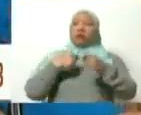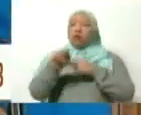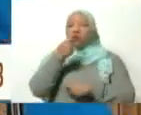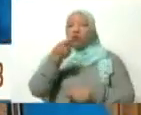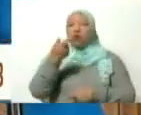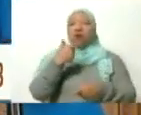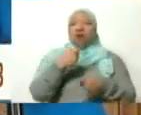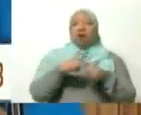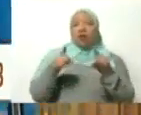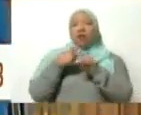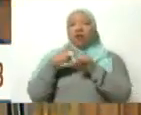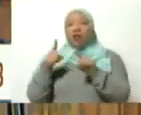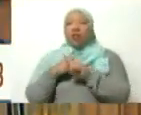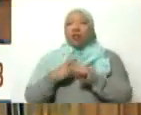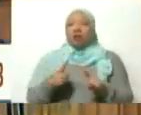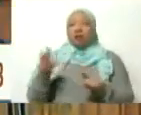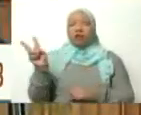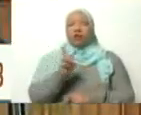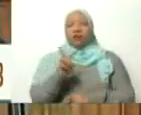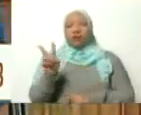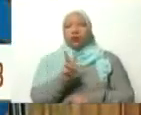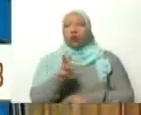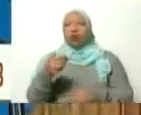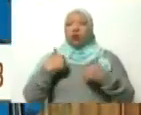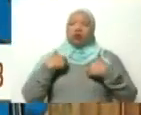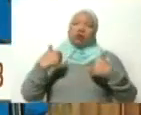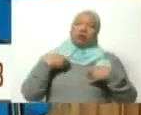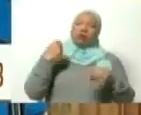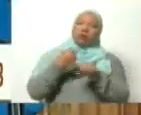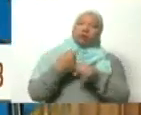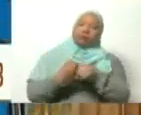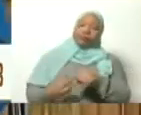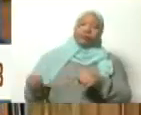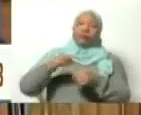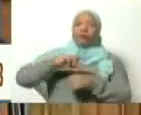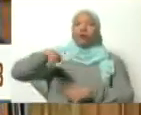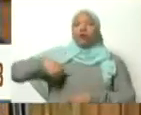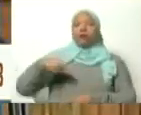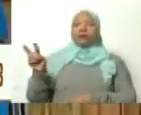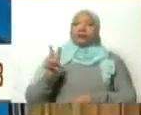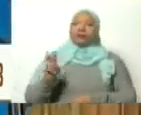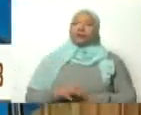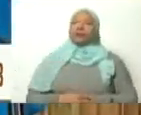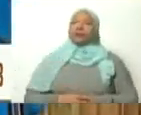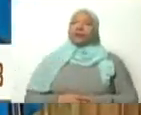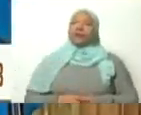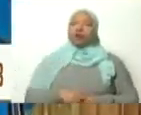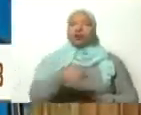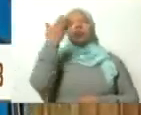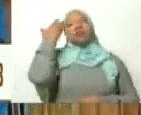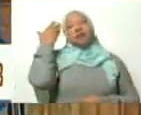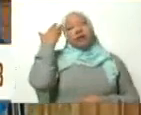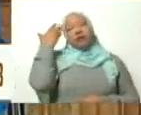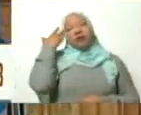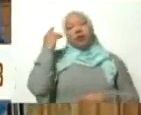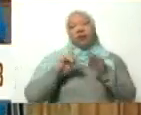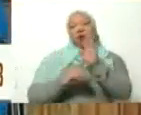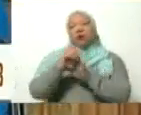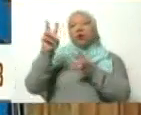métodos digitales y el uso de criptoactivos, incluido nuestro Petro. Bueno, ustedes saben, nuevos